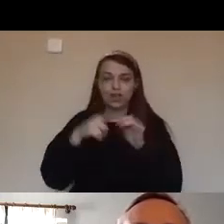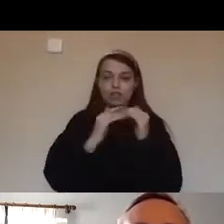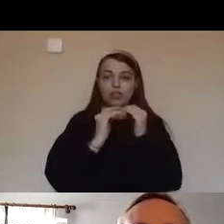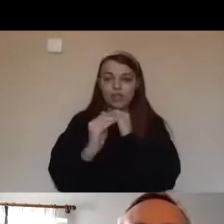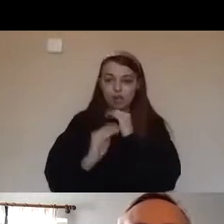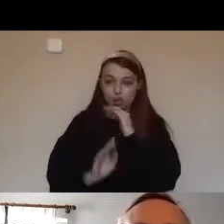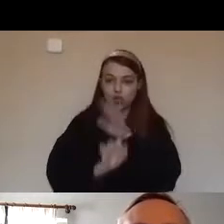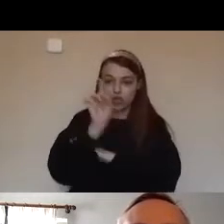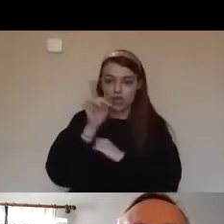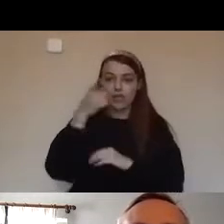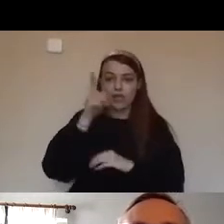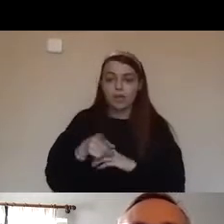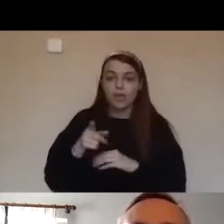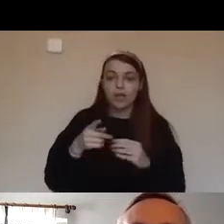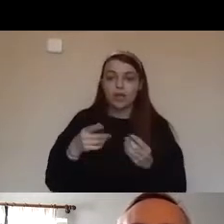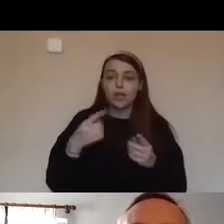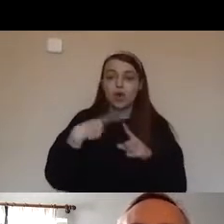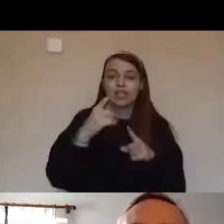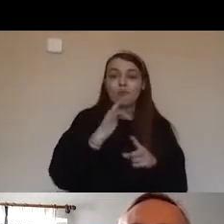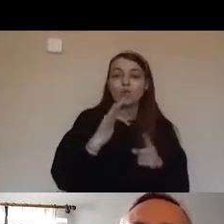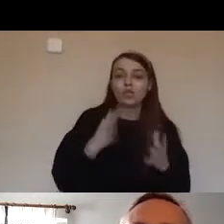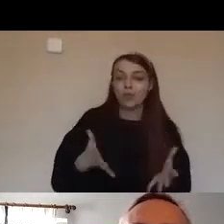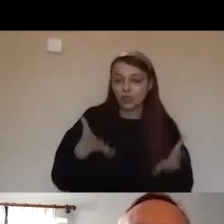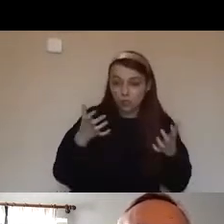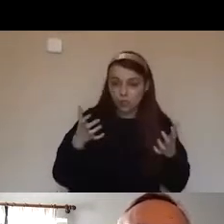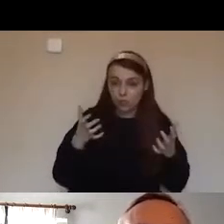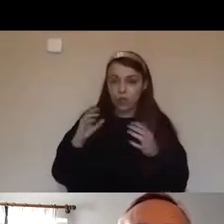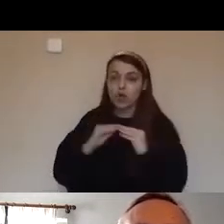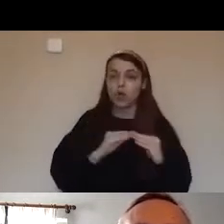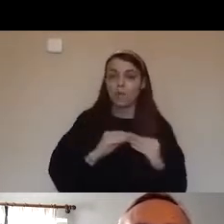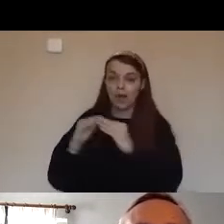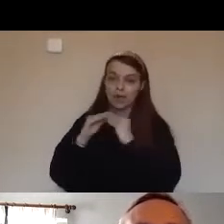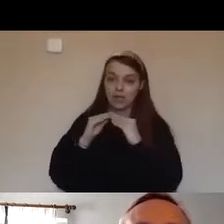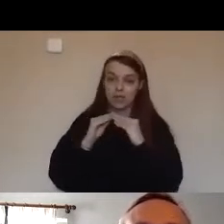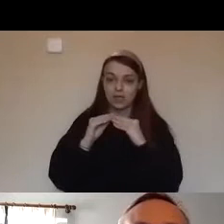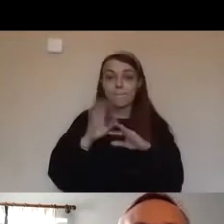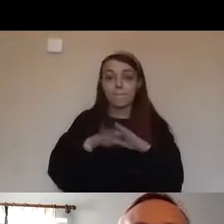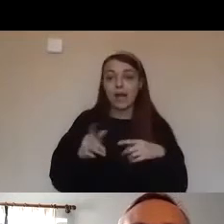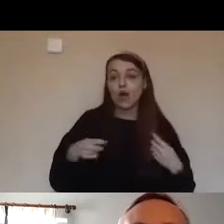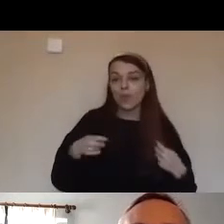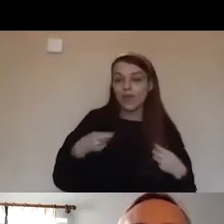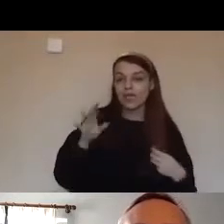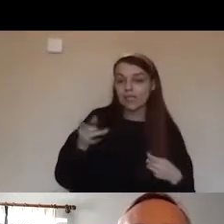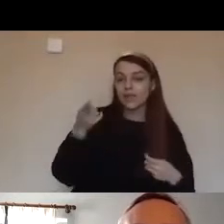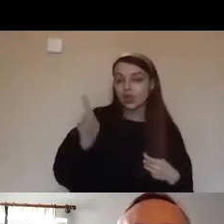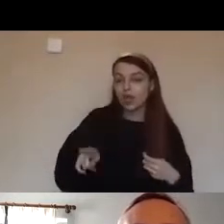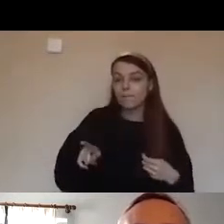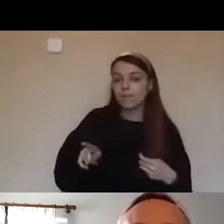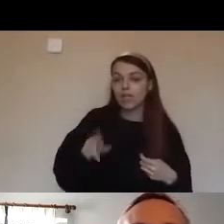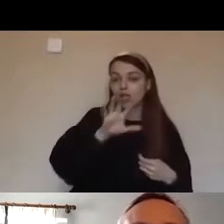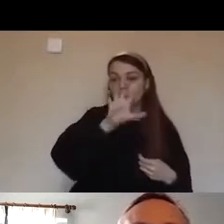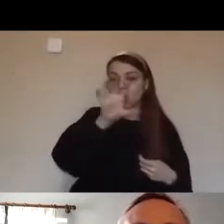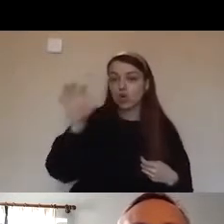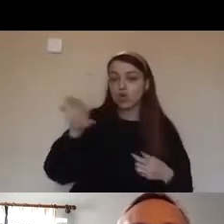compartir los beneficios del desarrollo sostenible a un nivel comercial, pero también a un nivel comunitario. Tenemos